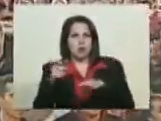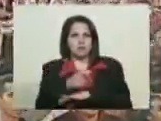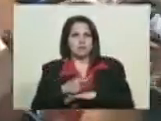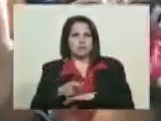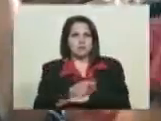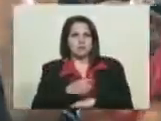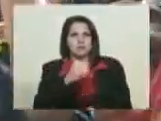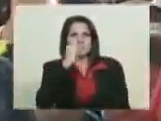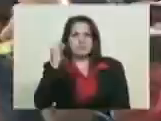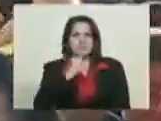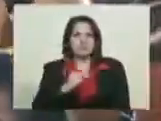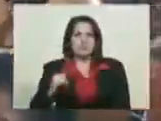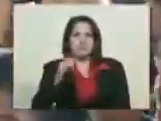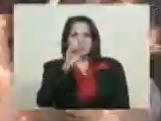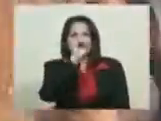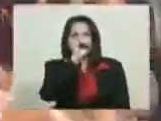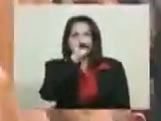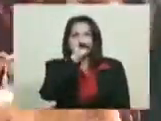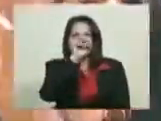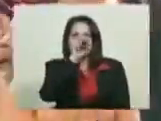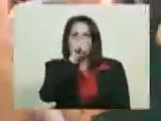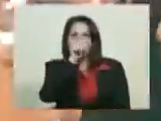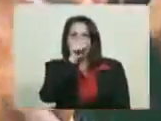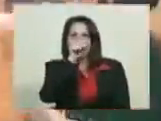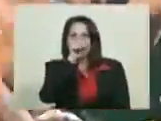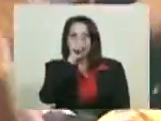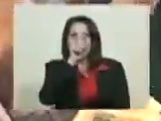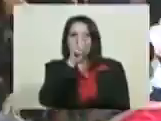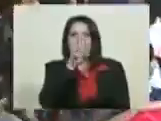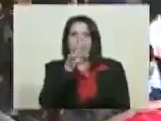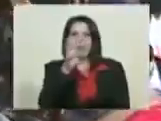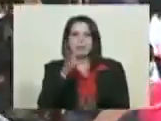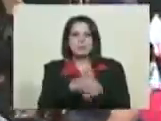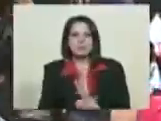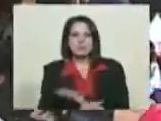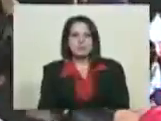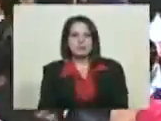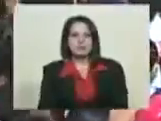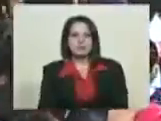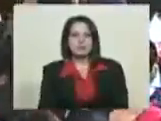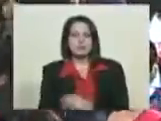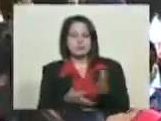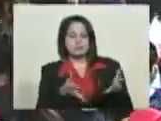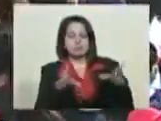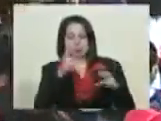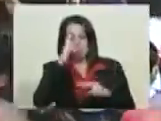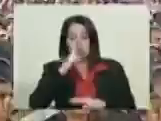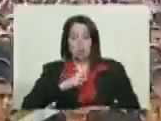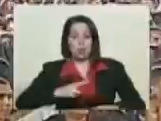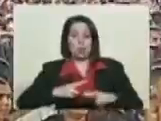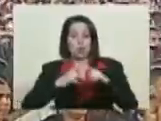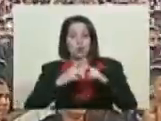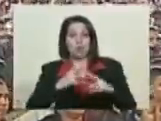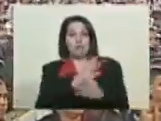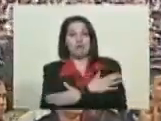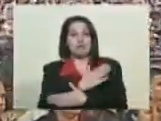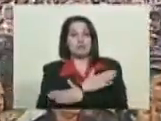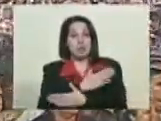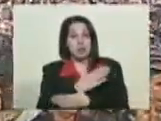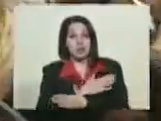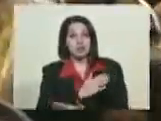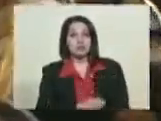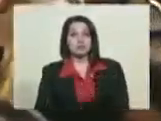Zulia, Omar Prieto. Honor y gloria al pueblo del Zulia. Tremenda votación. Felicidades.